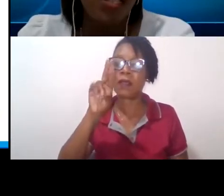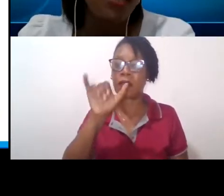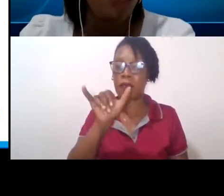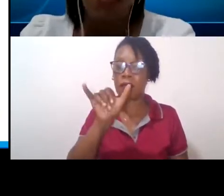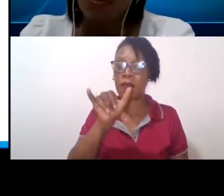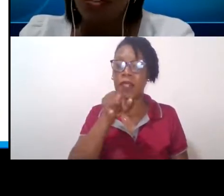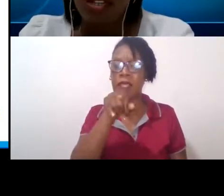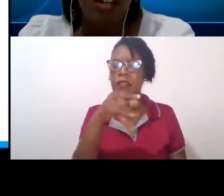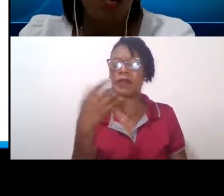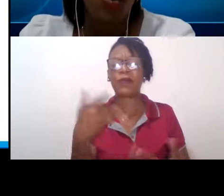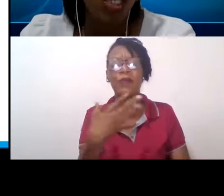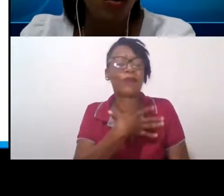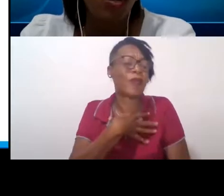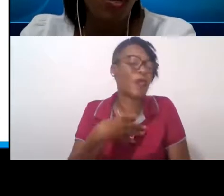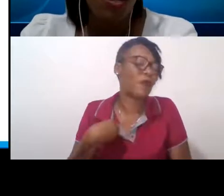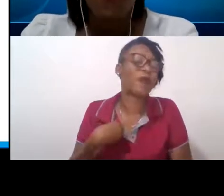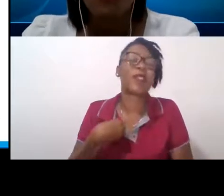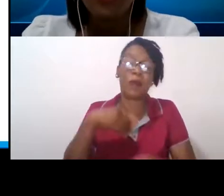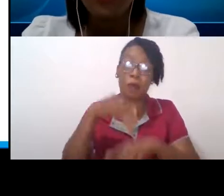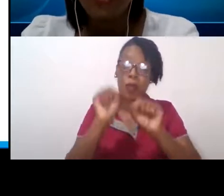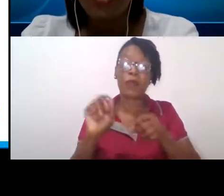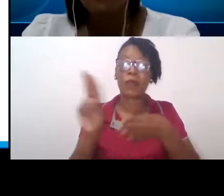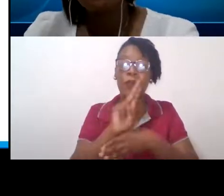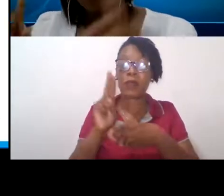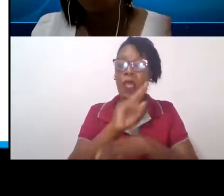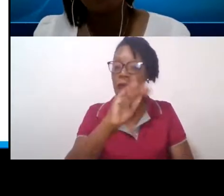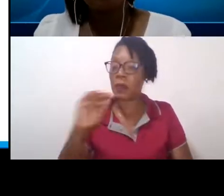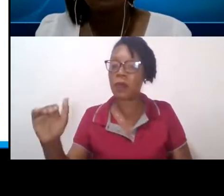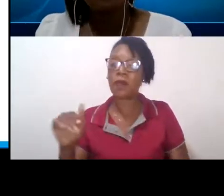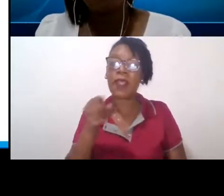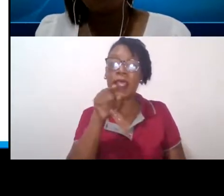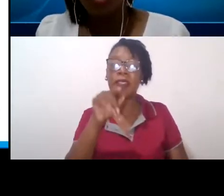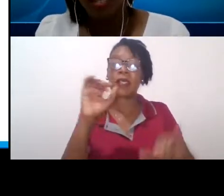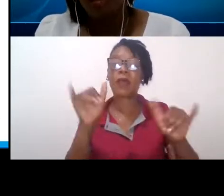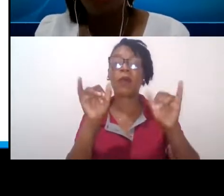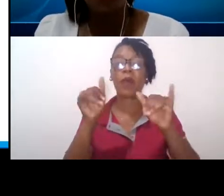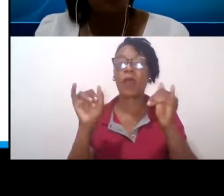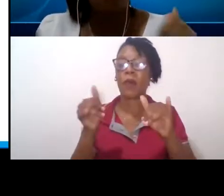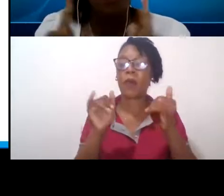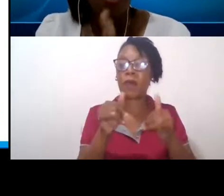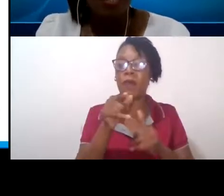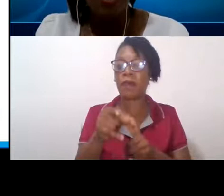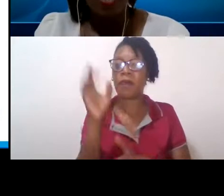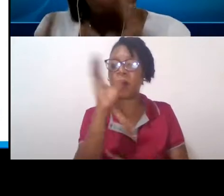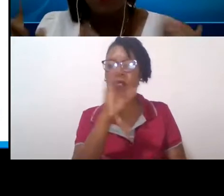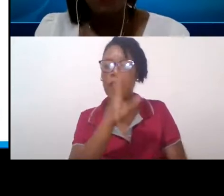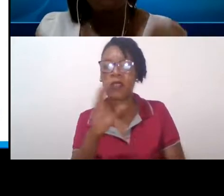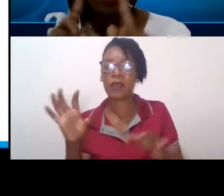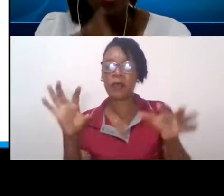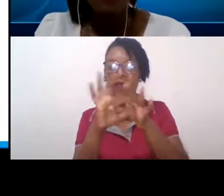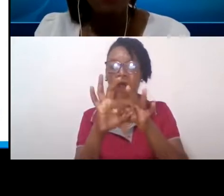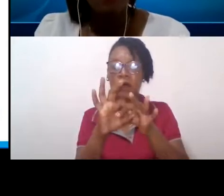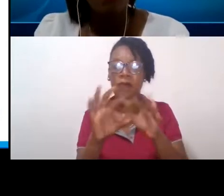es importante y lo podemos utilizar con los chicos. Resulta ser que es de este juego donde estamos buscando parejas, pero